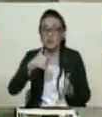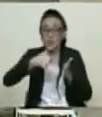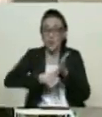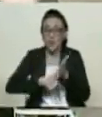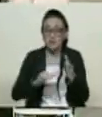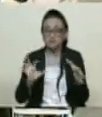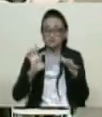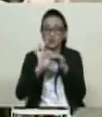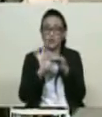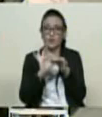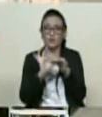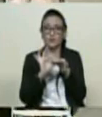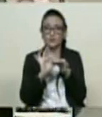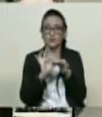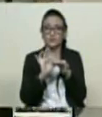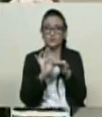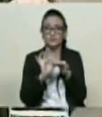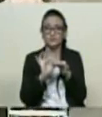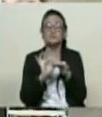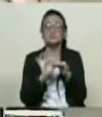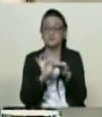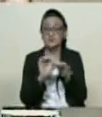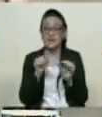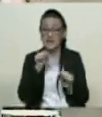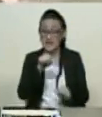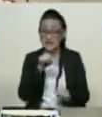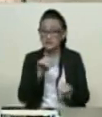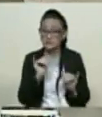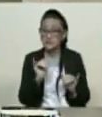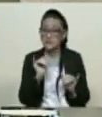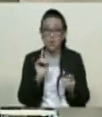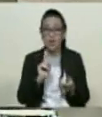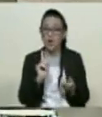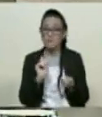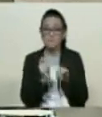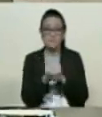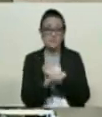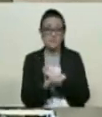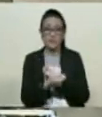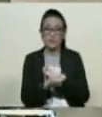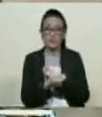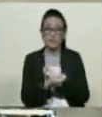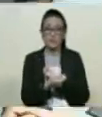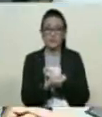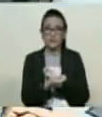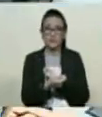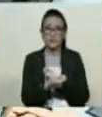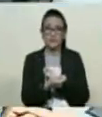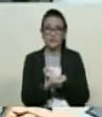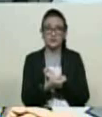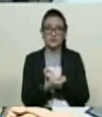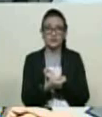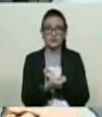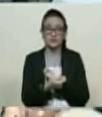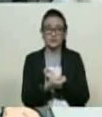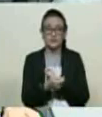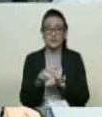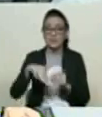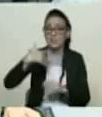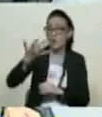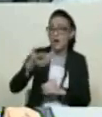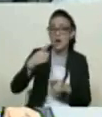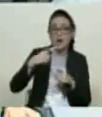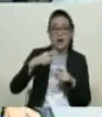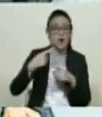casada. Eso, la garantía de eso, que no es modificado posteriormente, ni en el medio, ni después, ni en